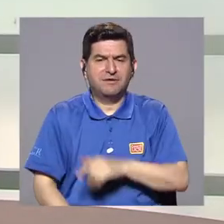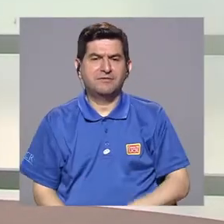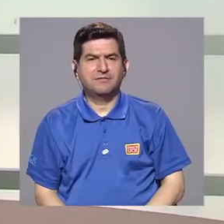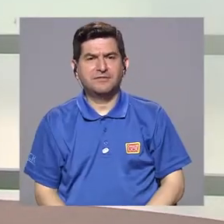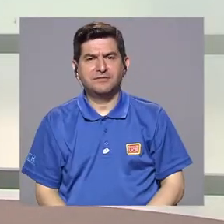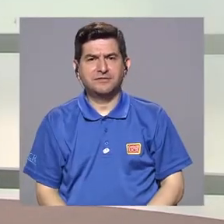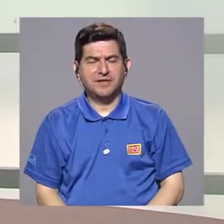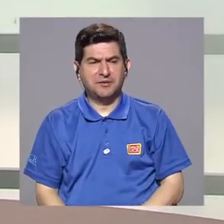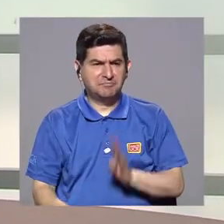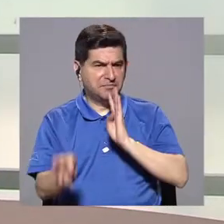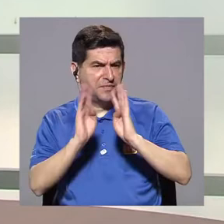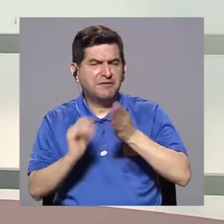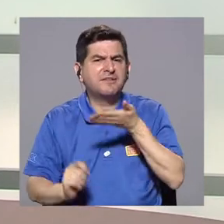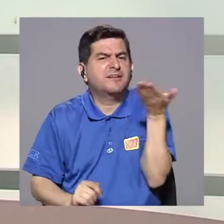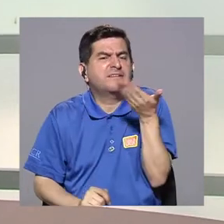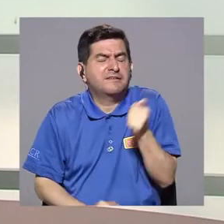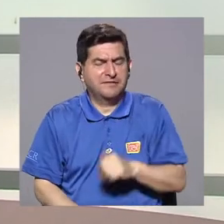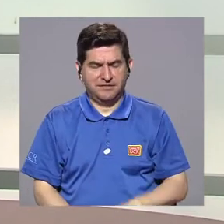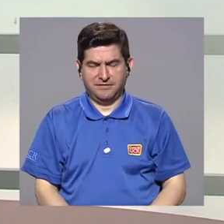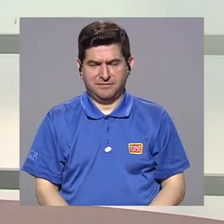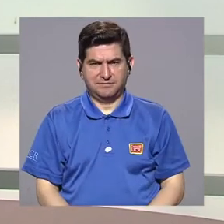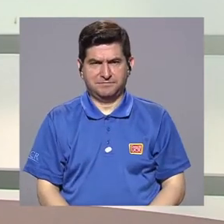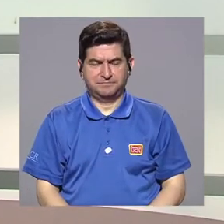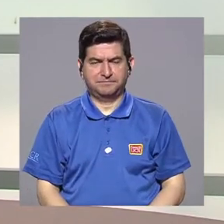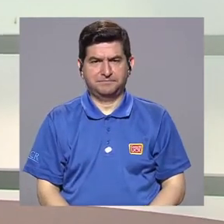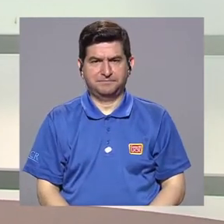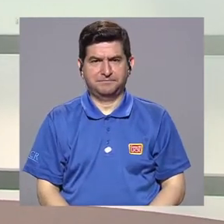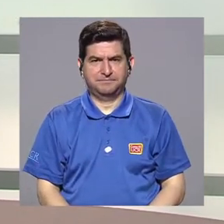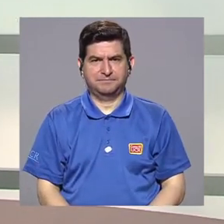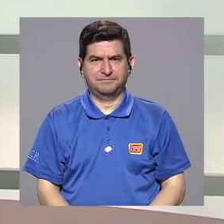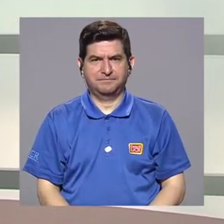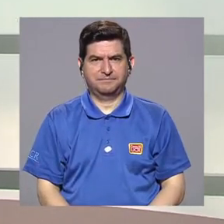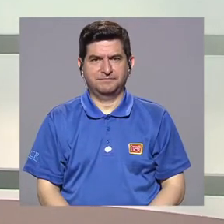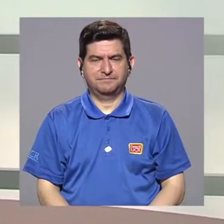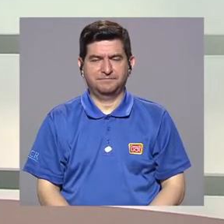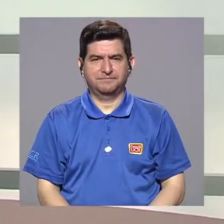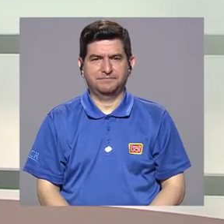vacunación, estamos hablando